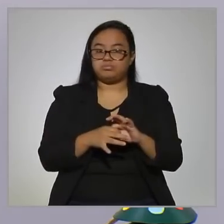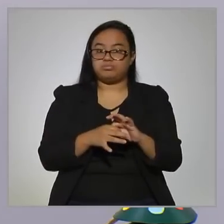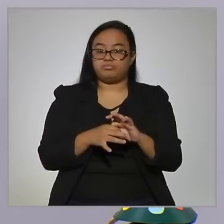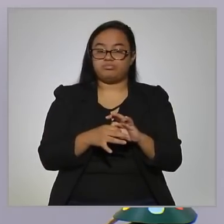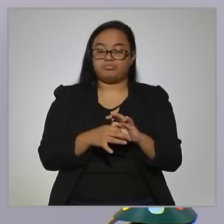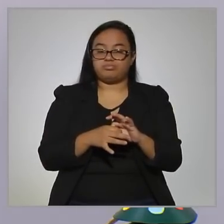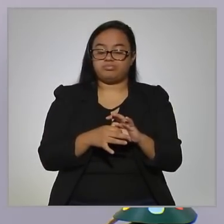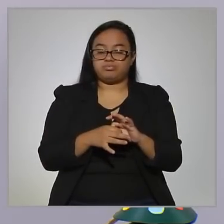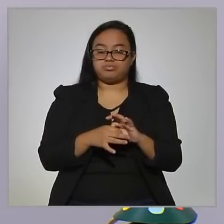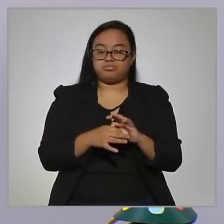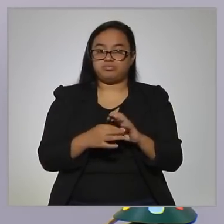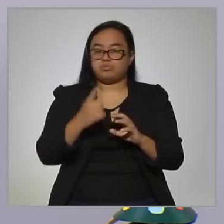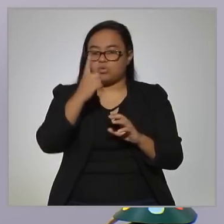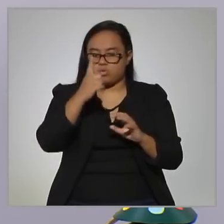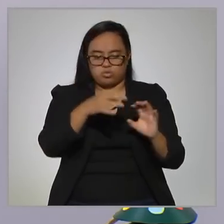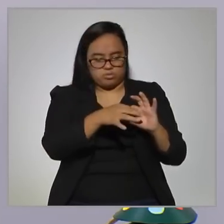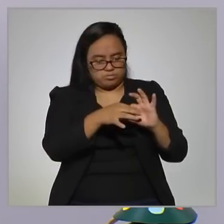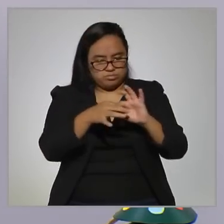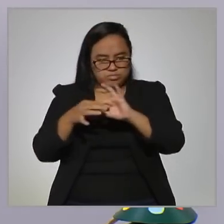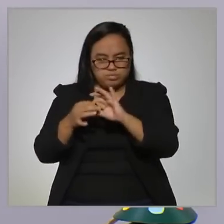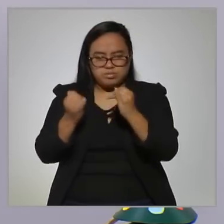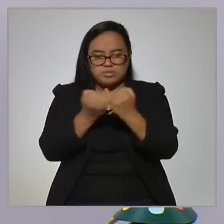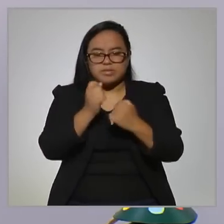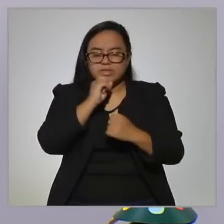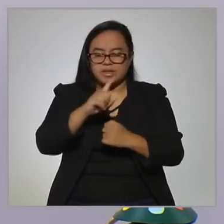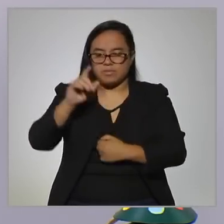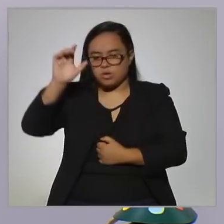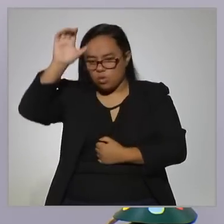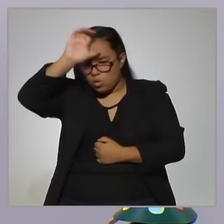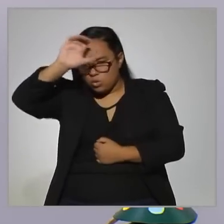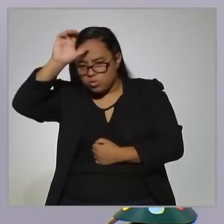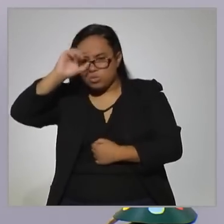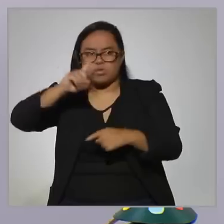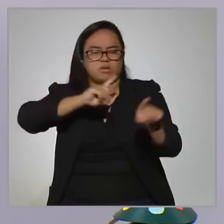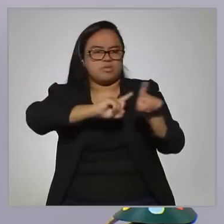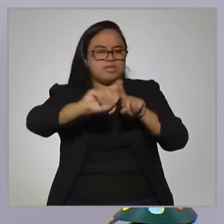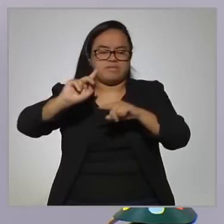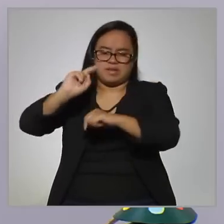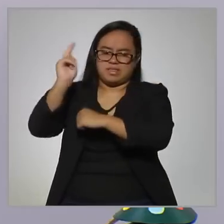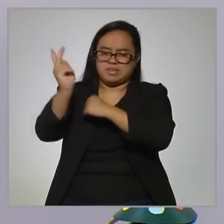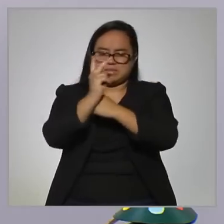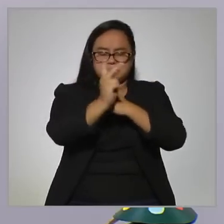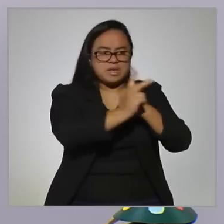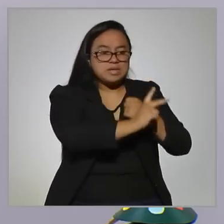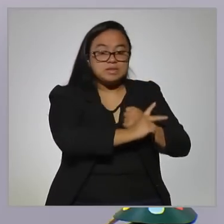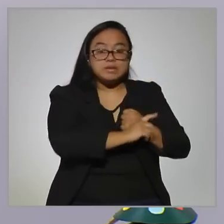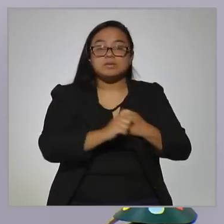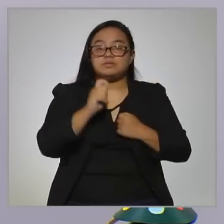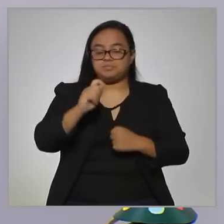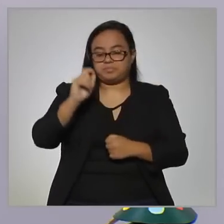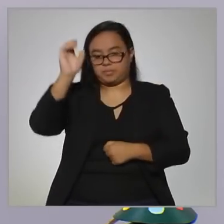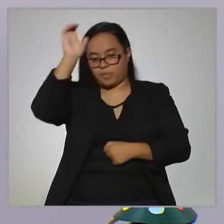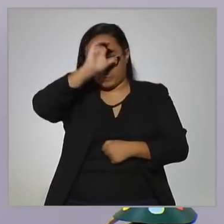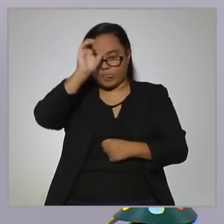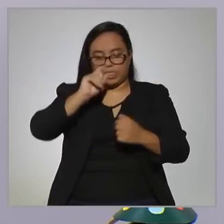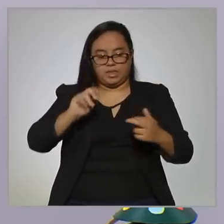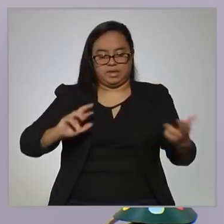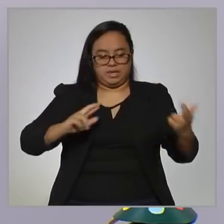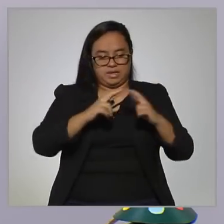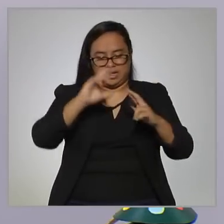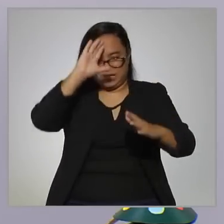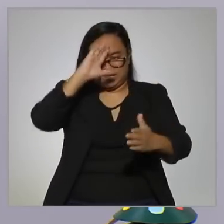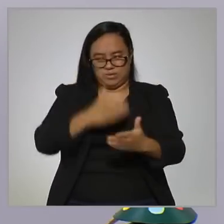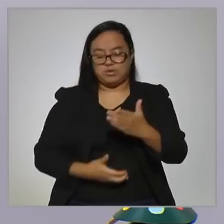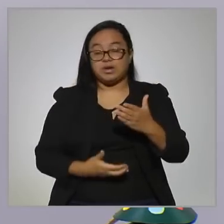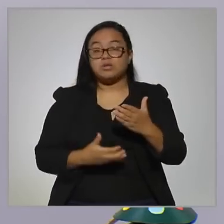ese elemento en común que vamos a tener con todas las con muchos países que devienen de lo que va a ser la cultura y la religión católica,